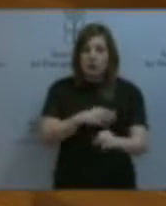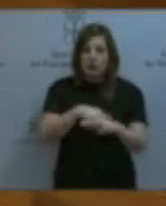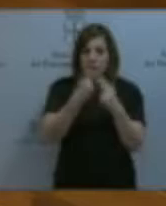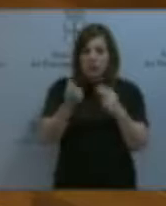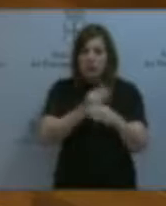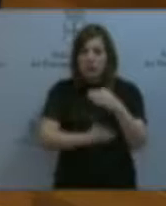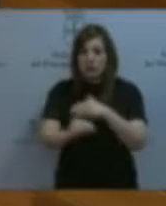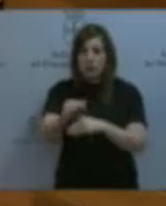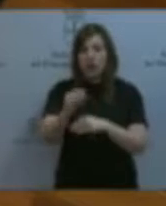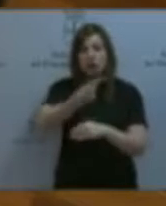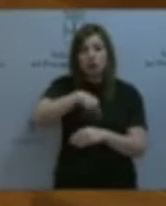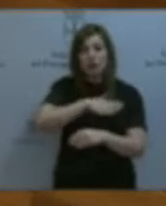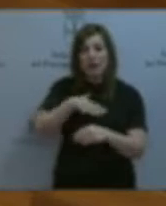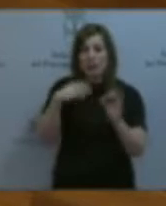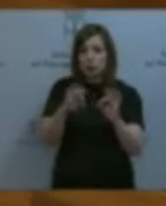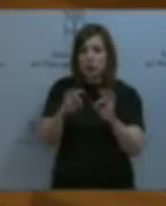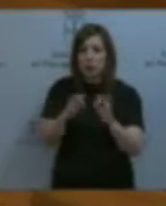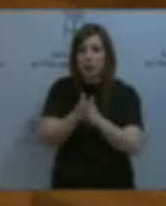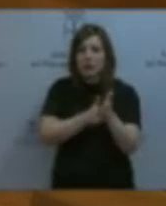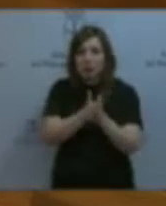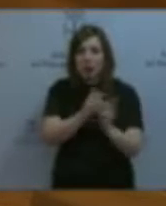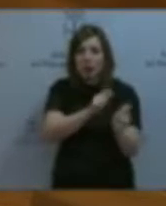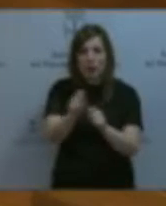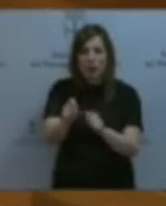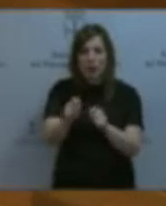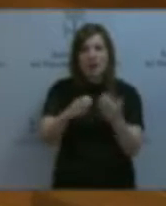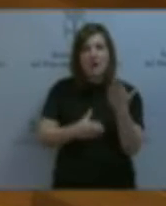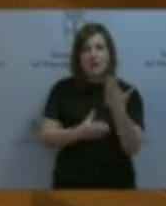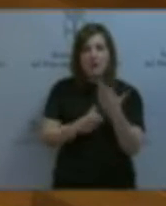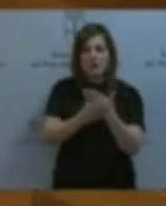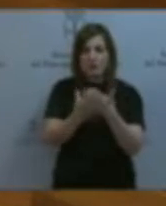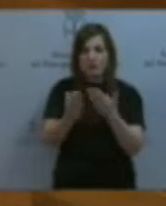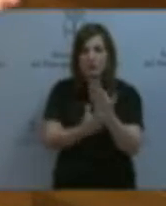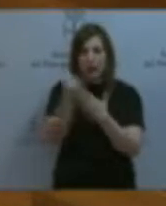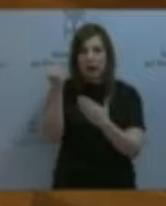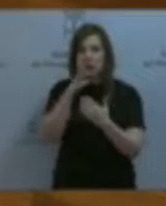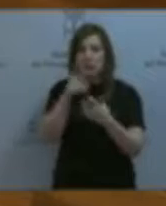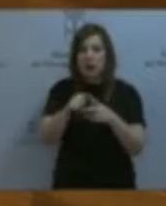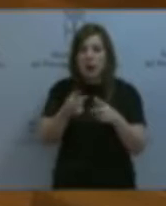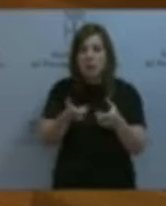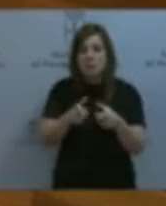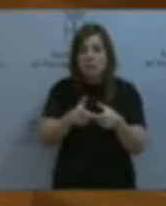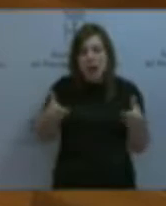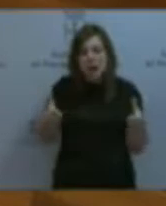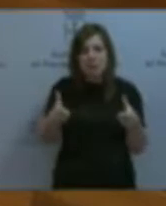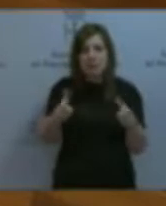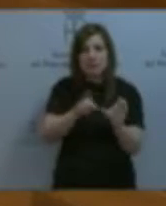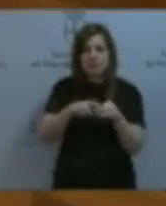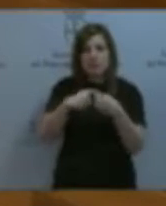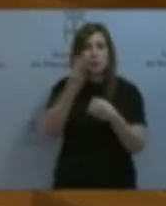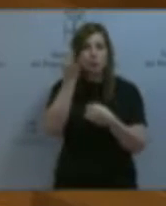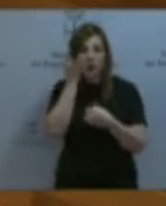Y, naturalmente, queremos con ello estimular a estas federaciones a que incrementen la participación de la mujer